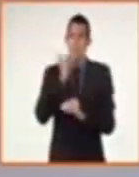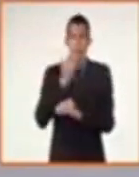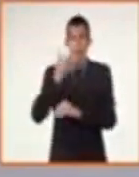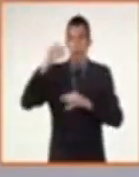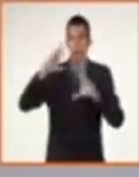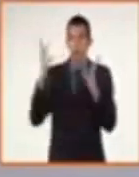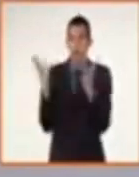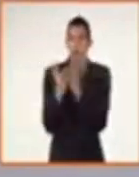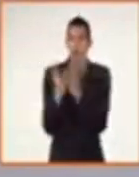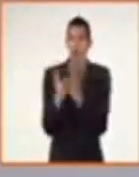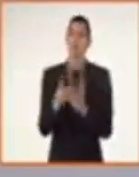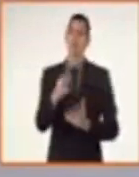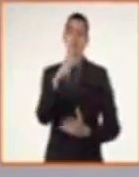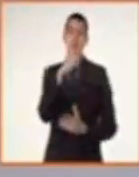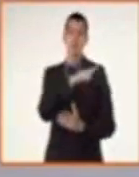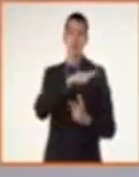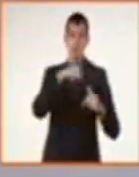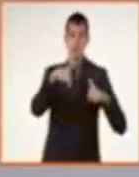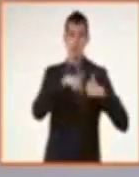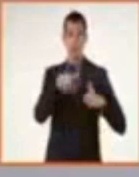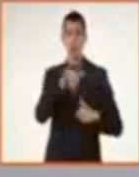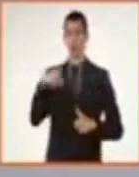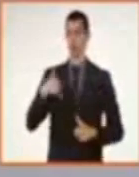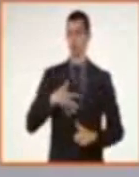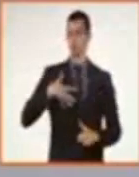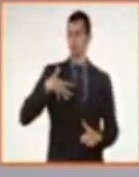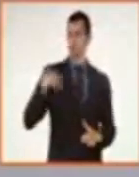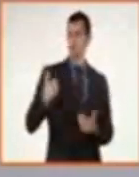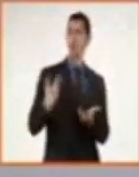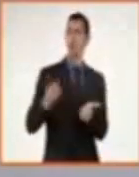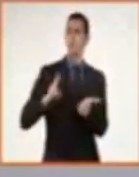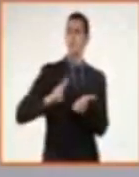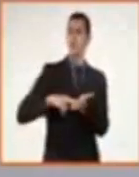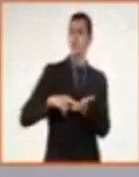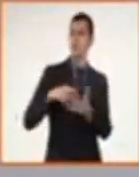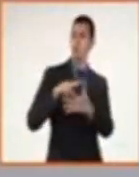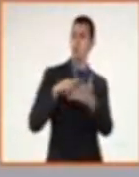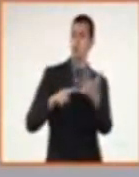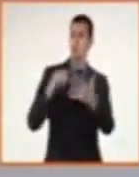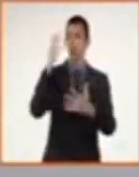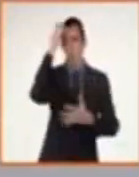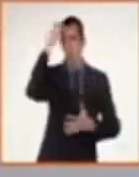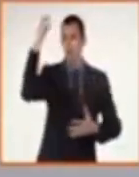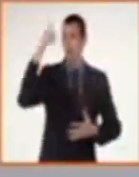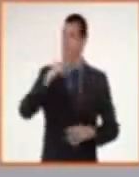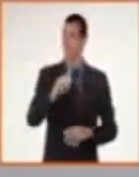vez más, porque el delegado solo no puede con todo lo que tiene